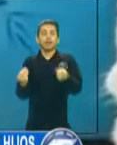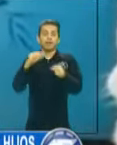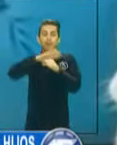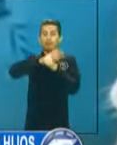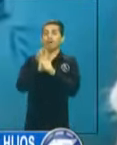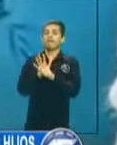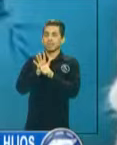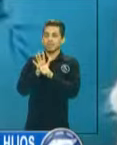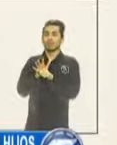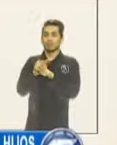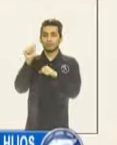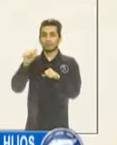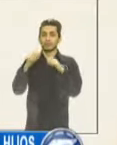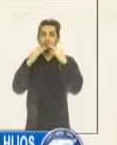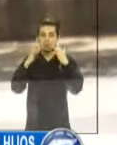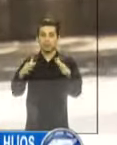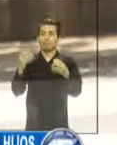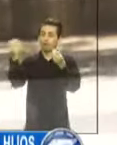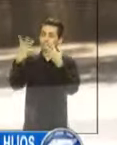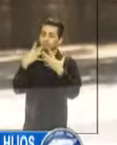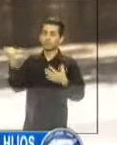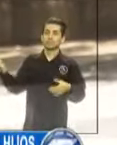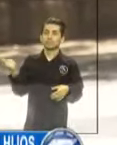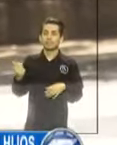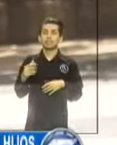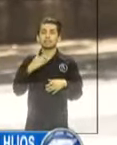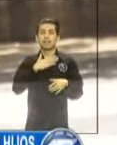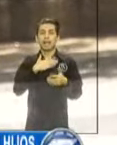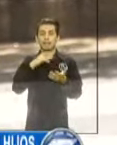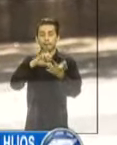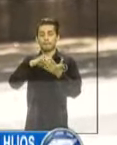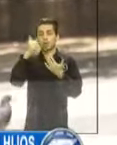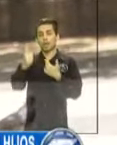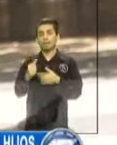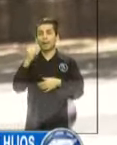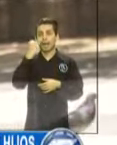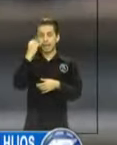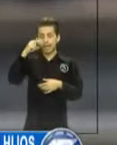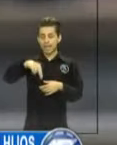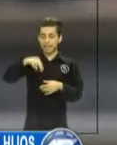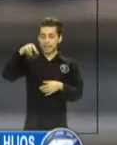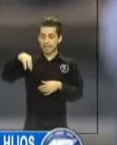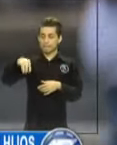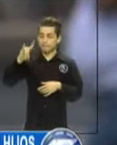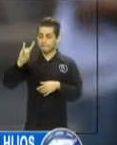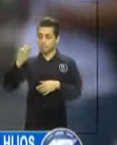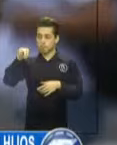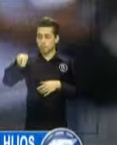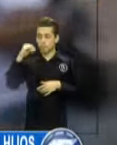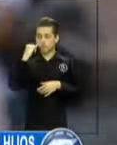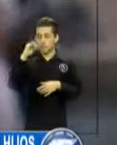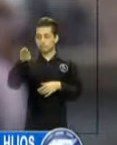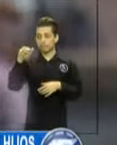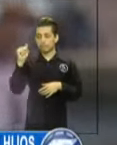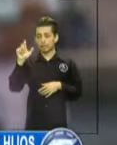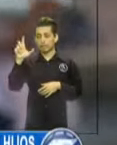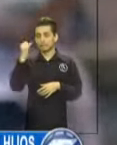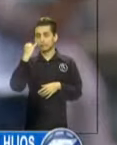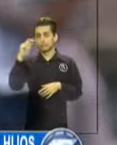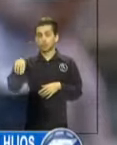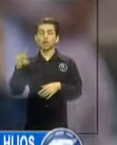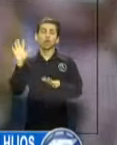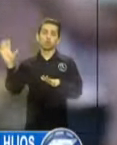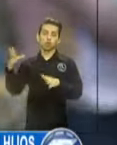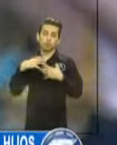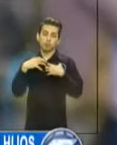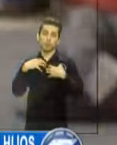COVID-19, informaron las autoridades del Programa de Inmunizaciones del Ministerio de Salud Pública y Asistencia Social. Indicaron que en marzo